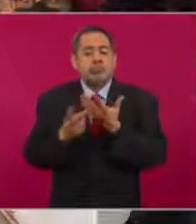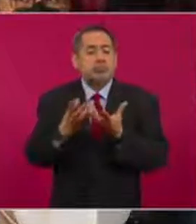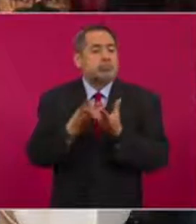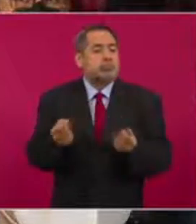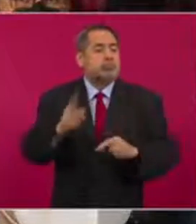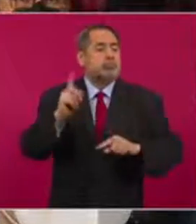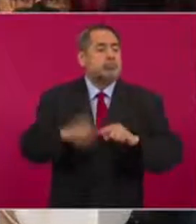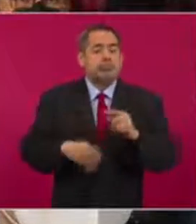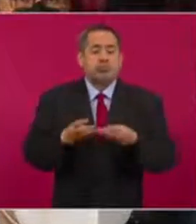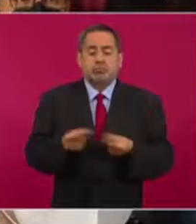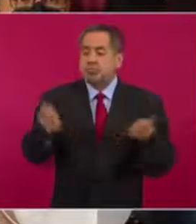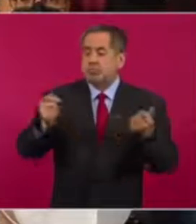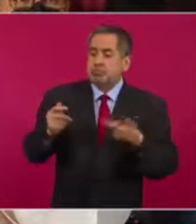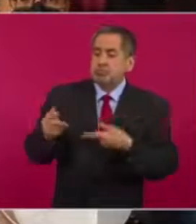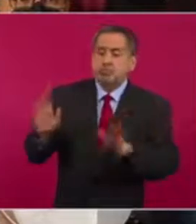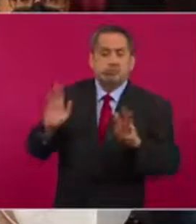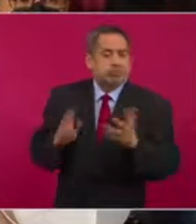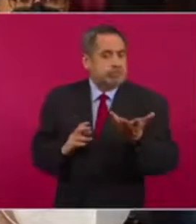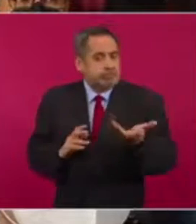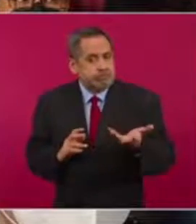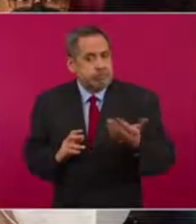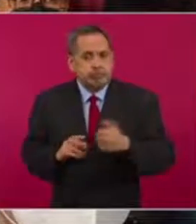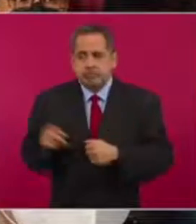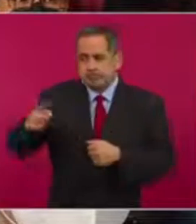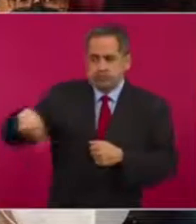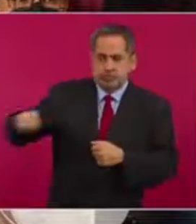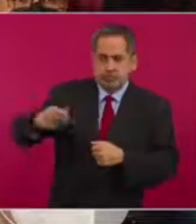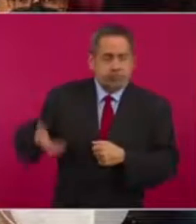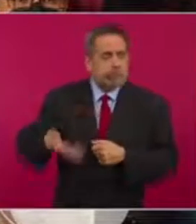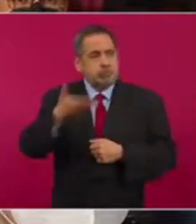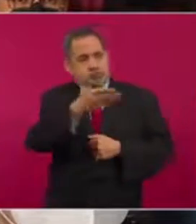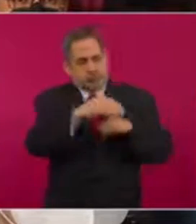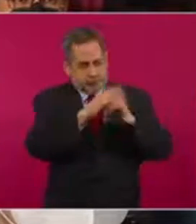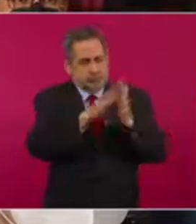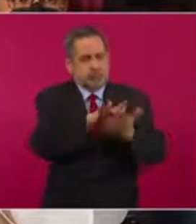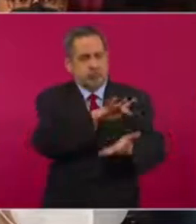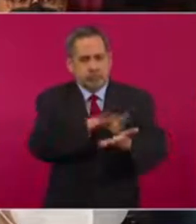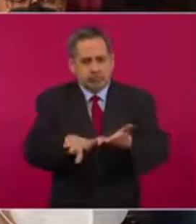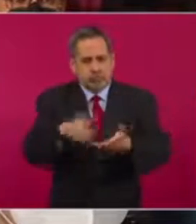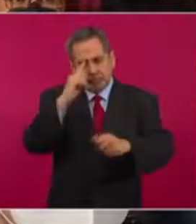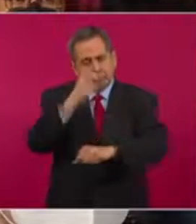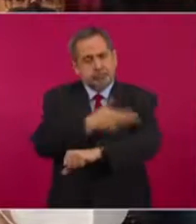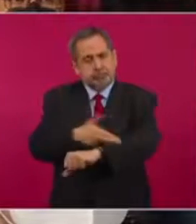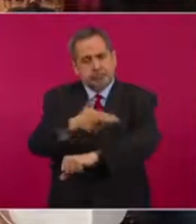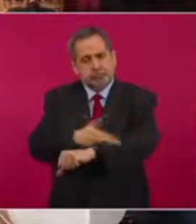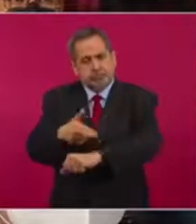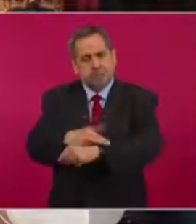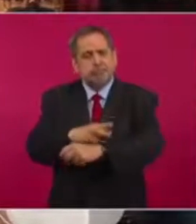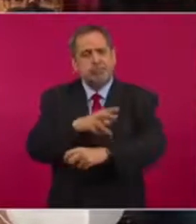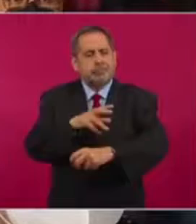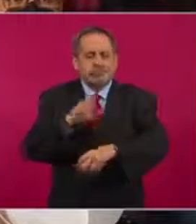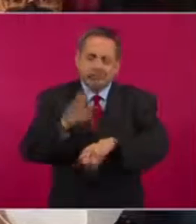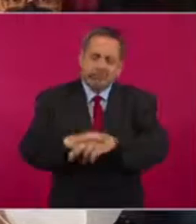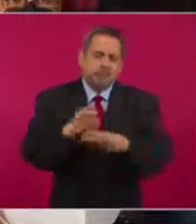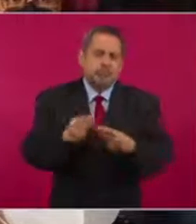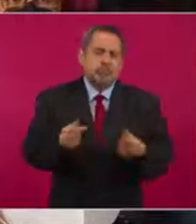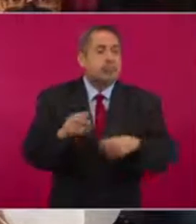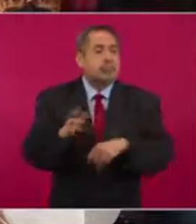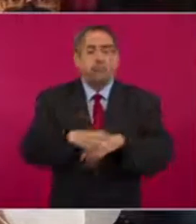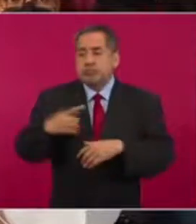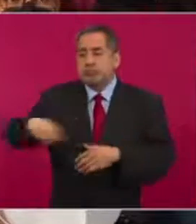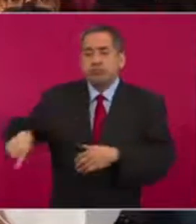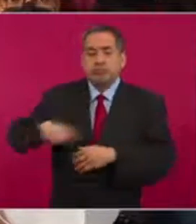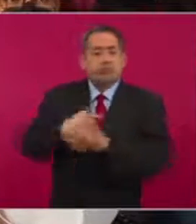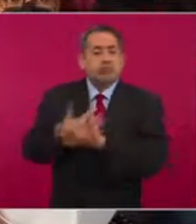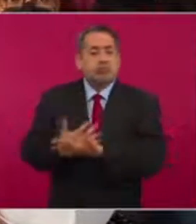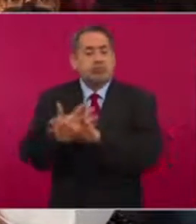esto, y que básicamente pues le piden que los apoye a solucionar estos problemas que vienen pues prácticamente afectando